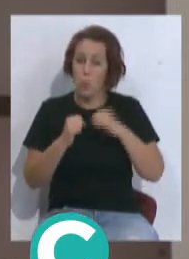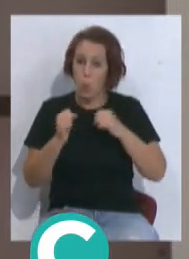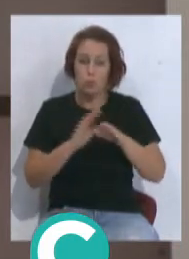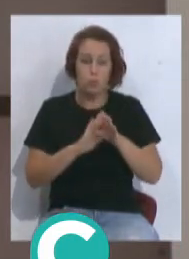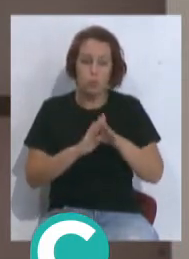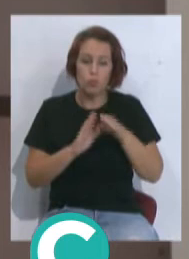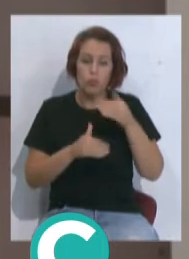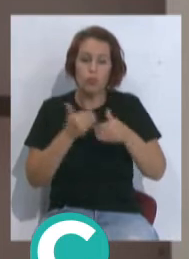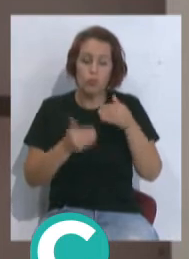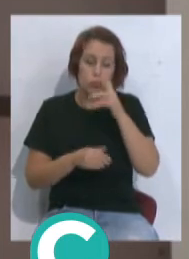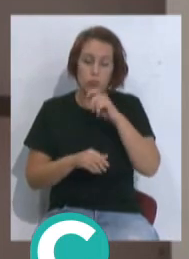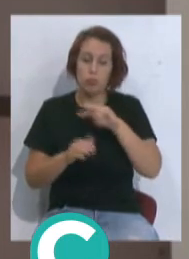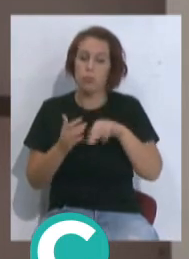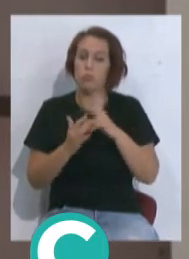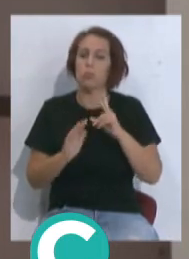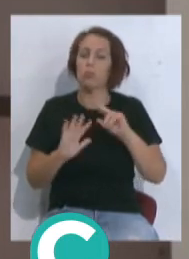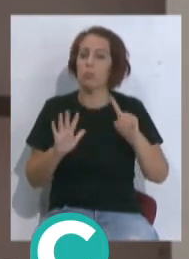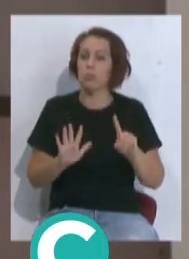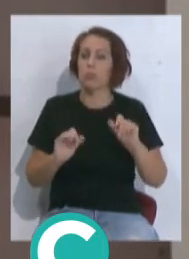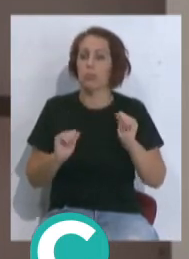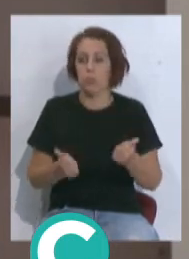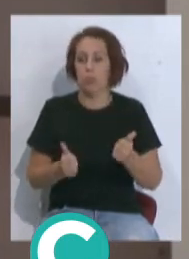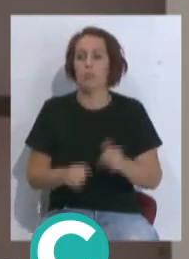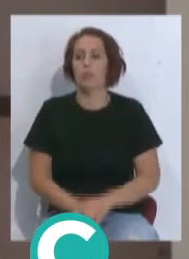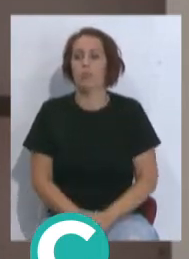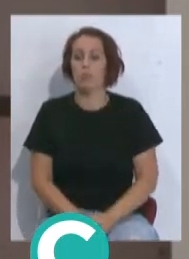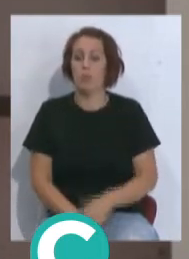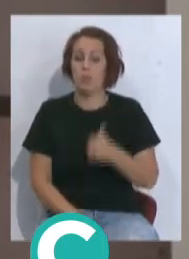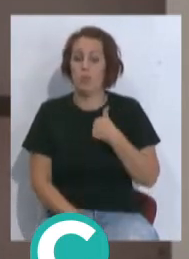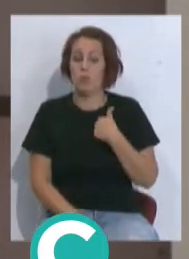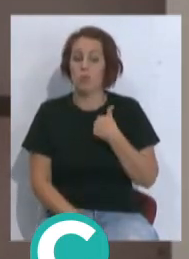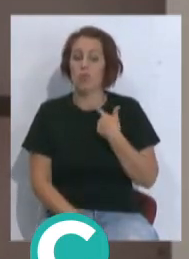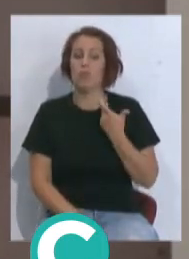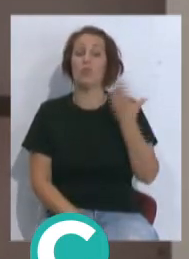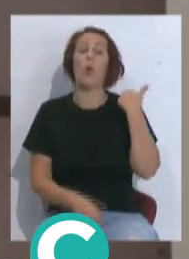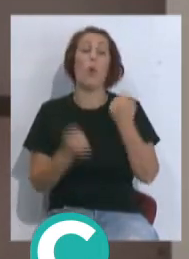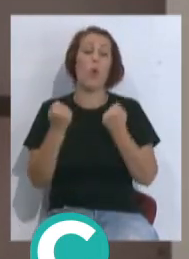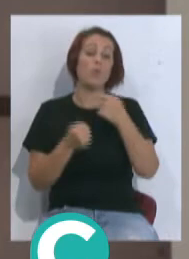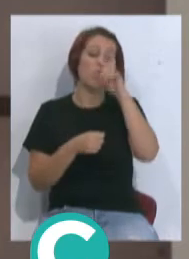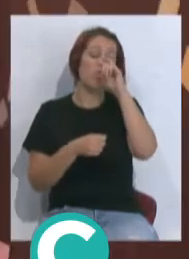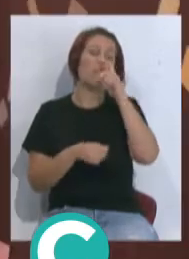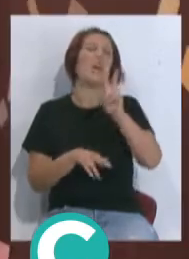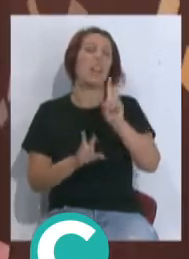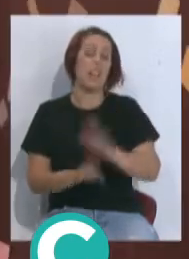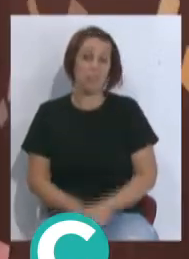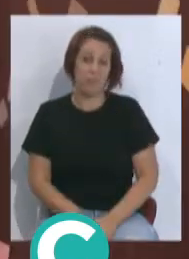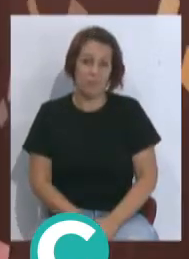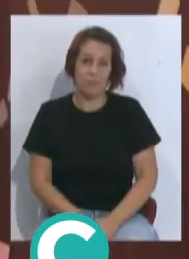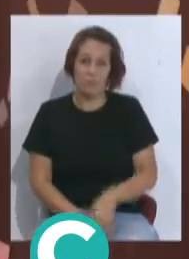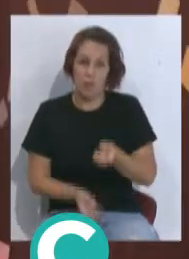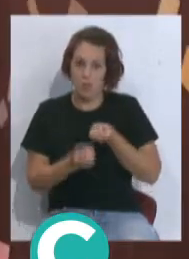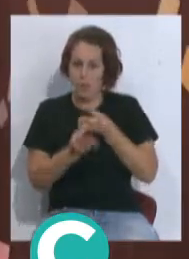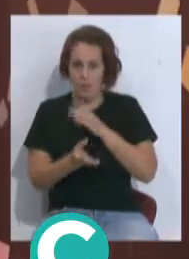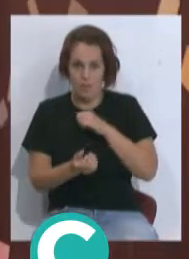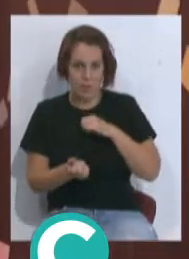desde 2006. Puf, ahí está. Sí, tenía yo un Corsa verde. Uy, vamos a contar intimidades. No, ya